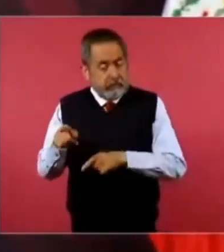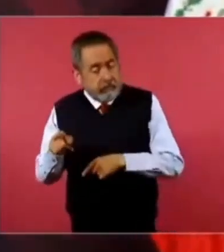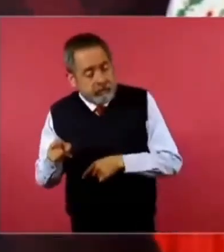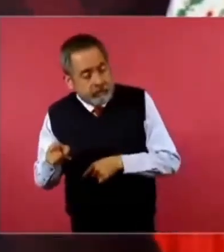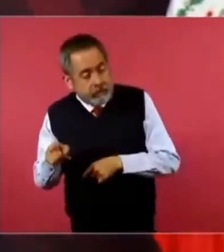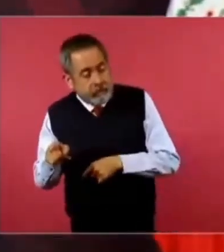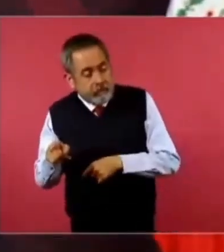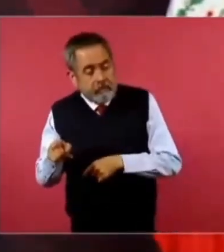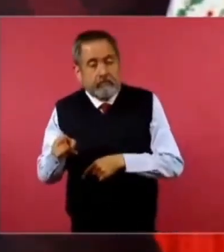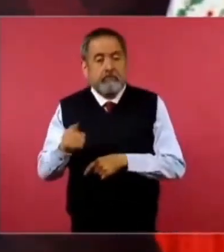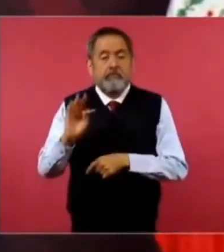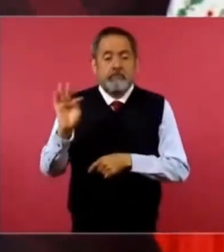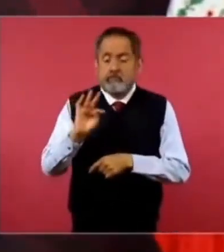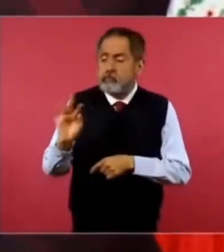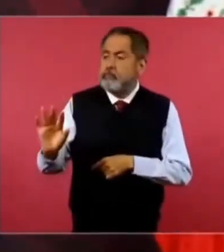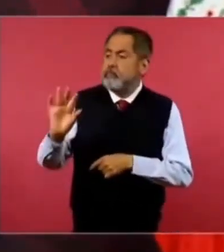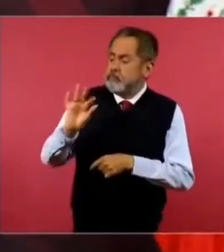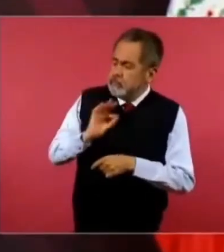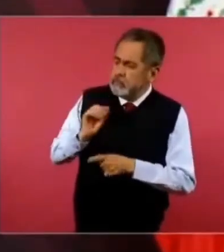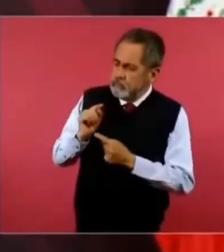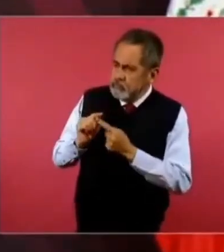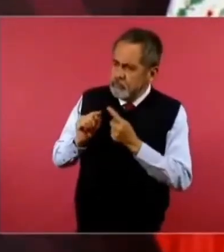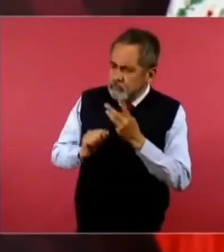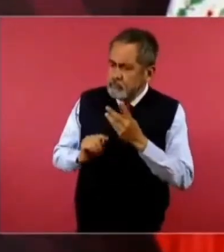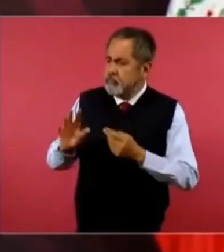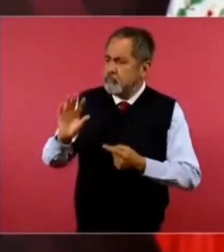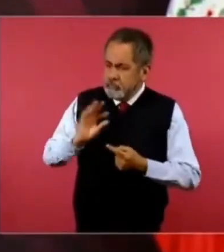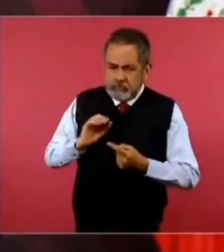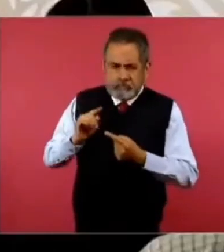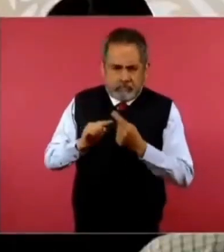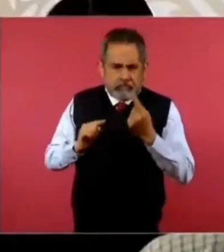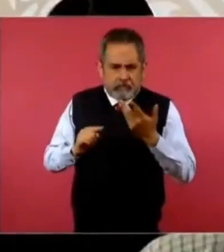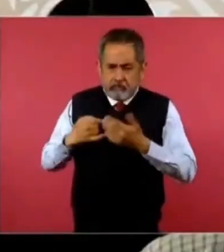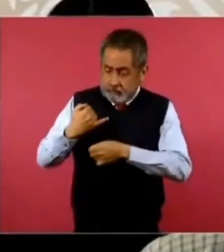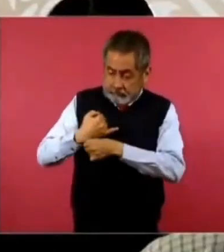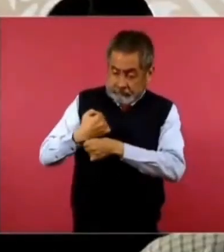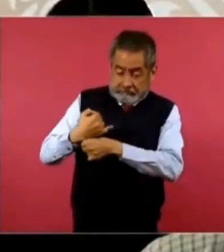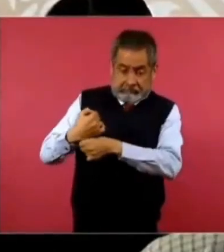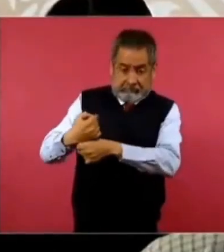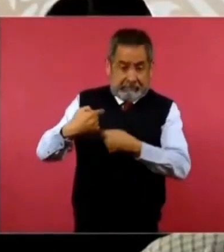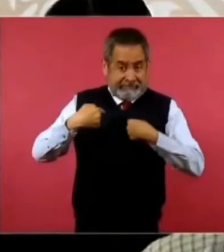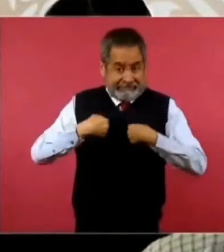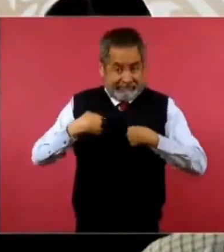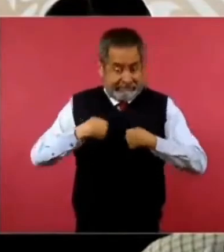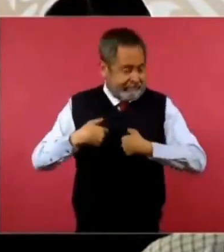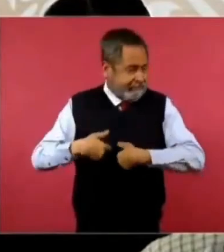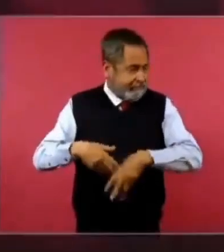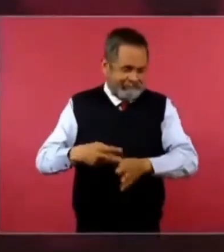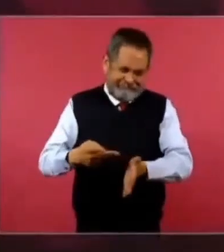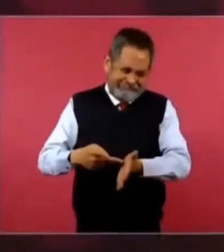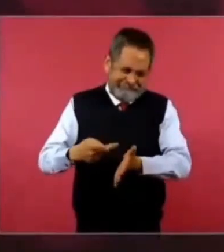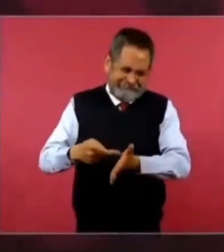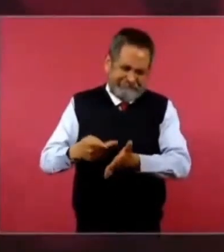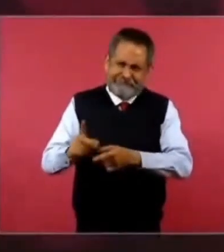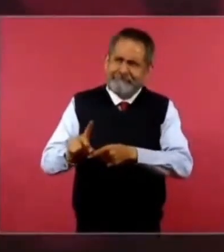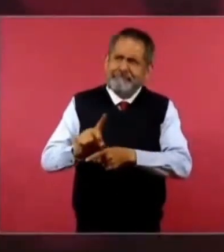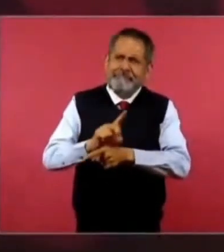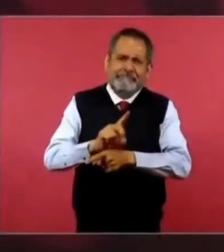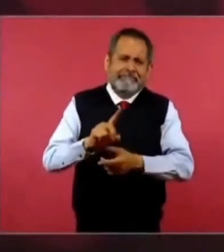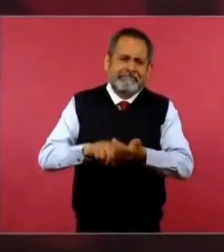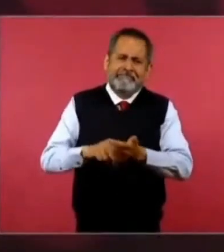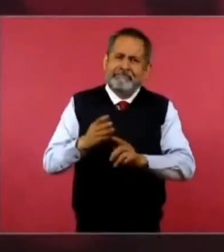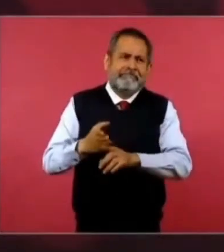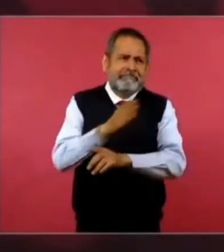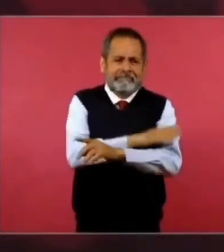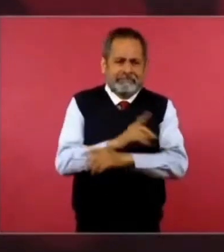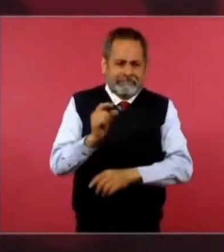institución a mí me ha revisado mis cuentas desde hace